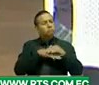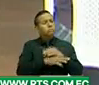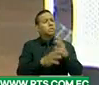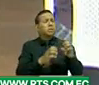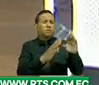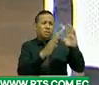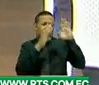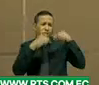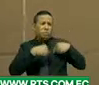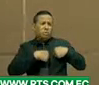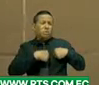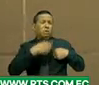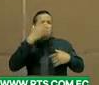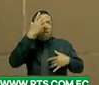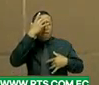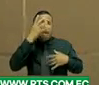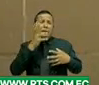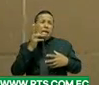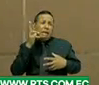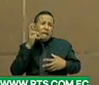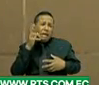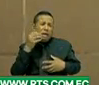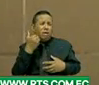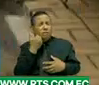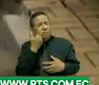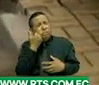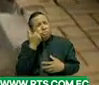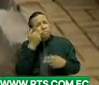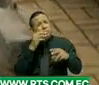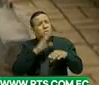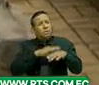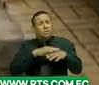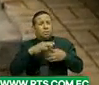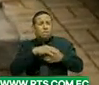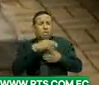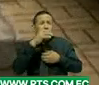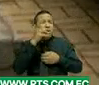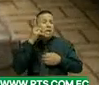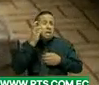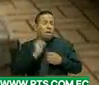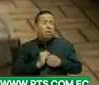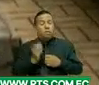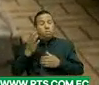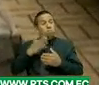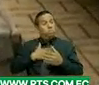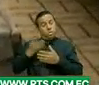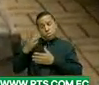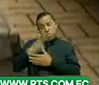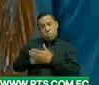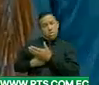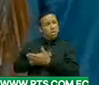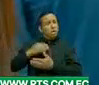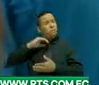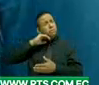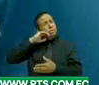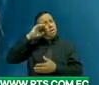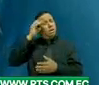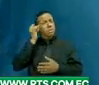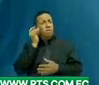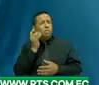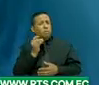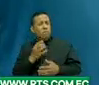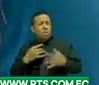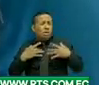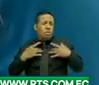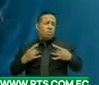los síntomas del COVID. Trae a mi hija. ¿A su hija? ¿Qué síntomas tiene su hija? Tiene fiebre, dolor de cabeza, malestar al cuerpo. ¿Piensa que